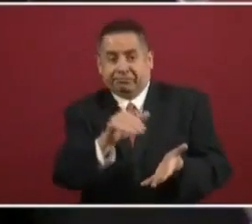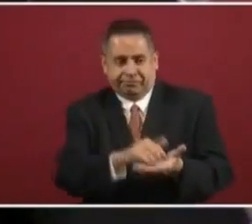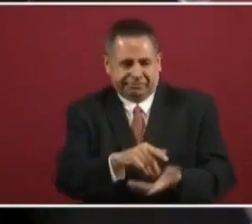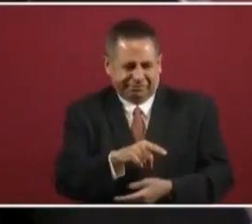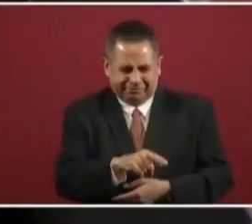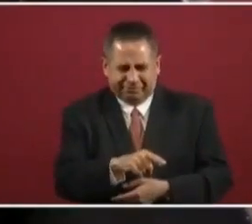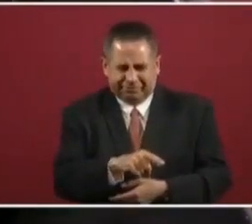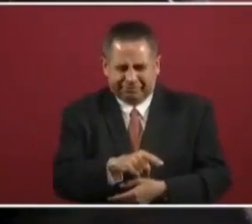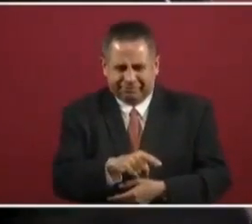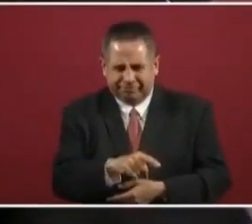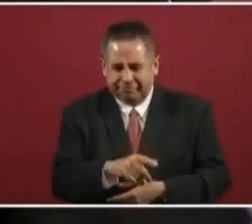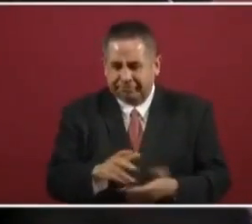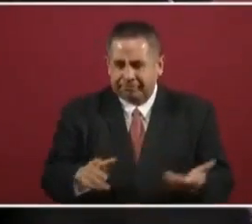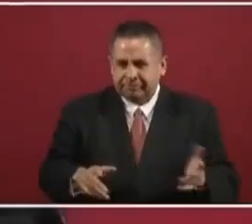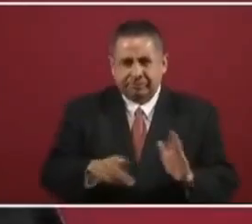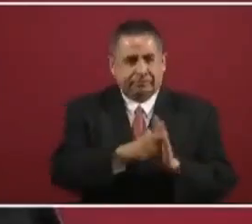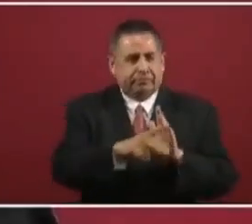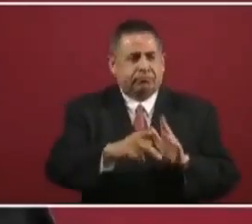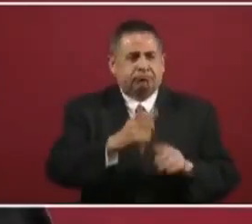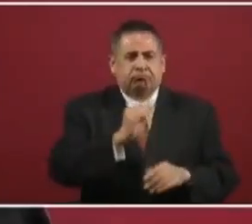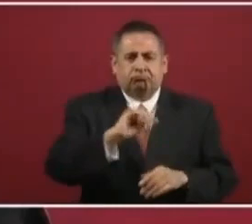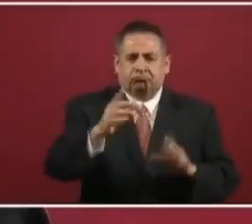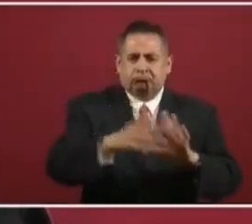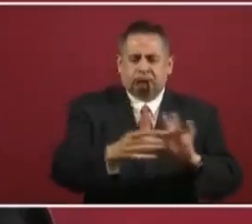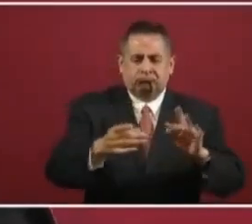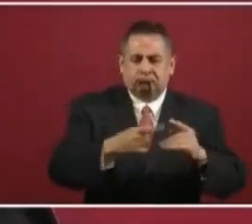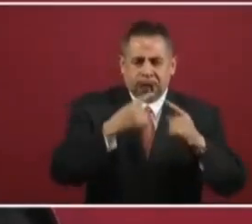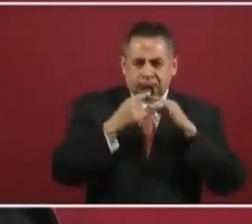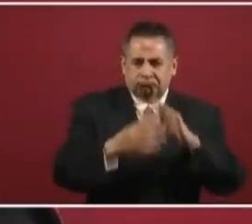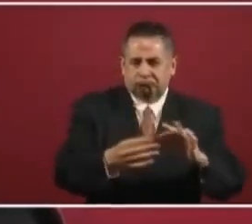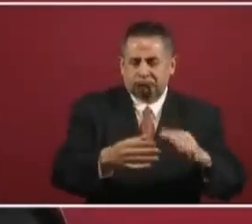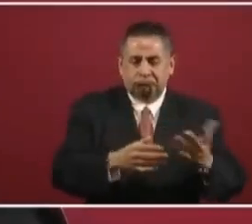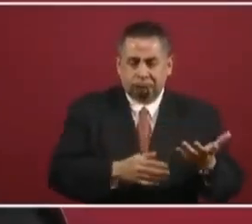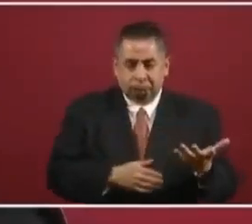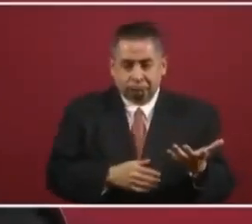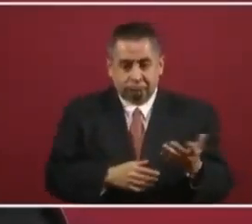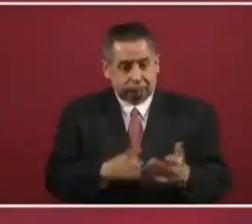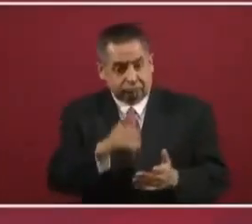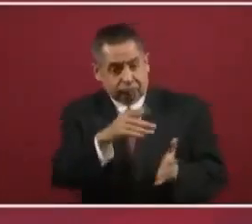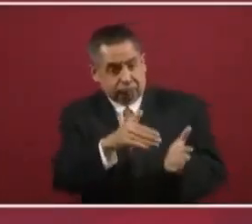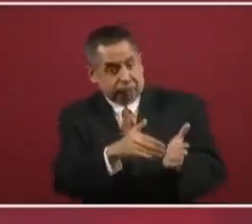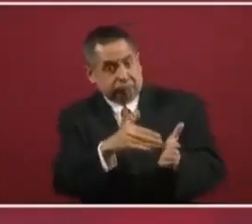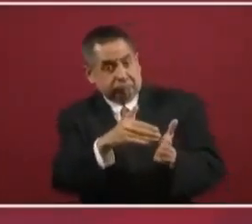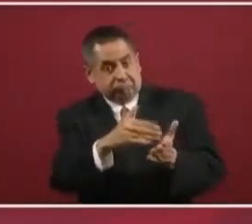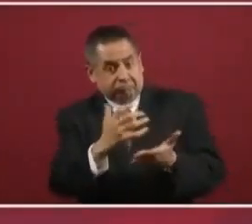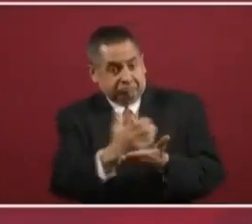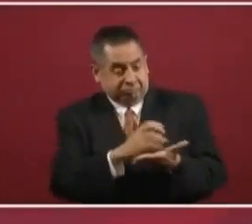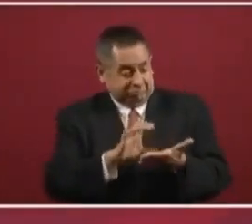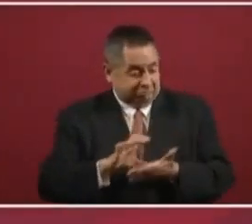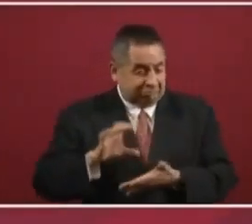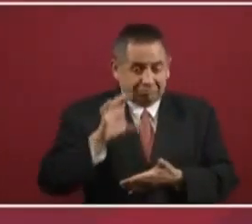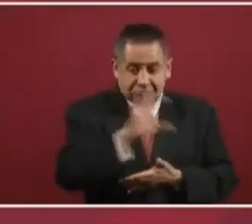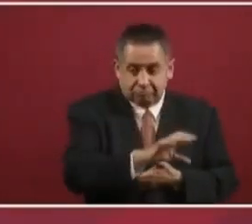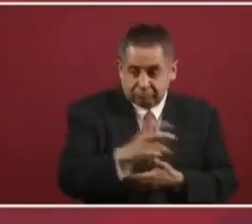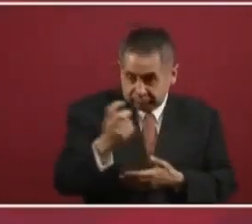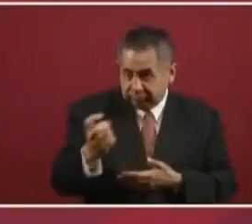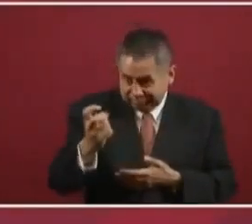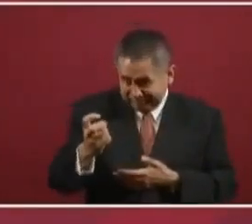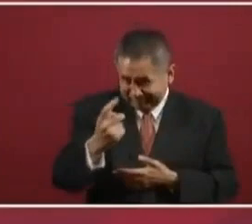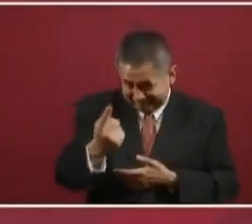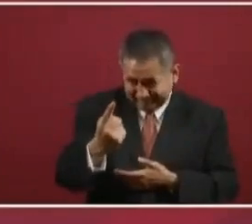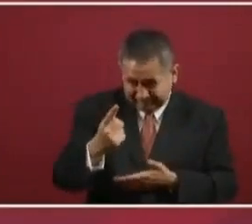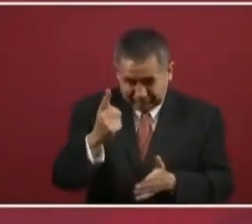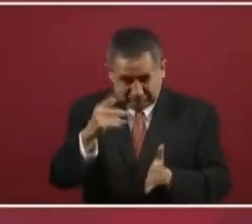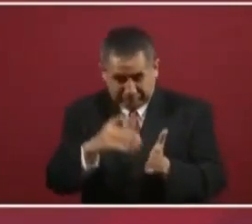500 periodista famoso hasta un millón así como lo